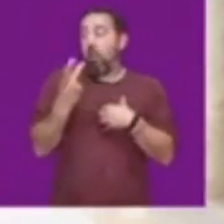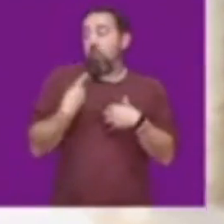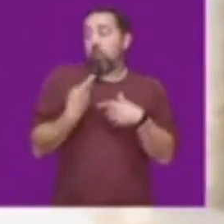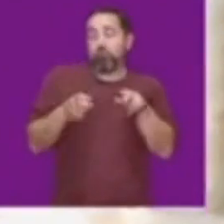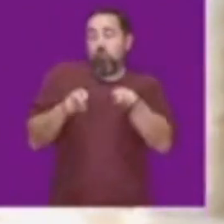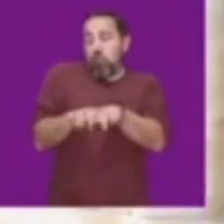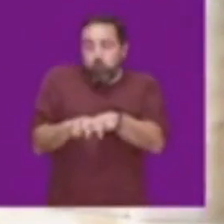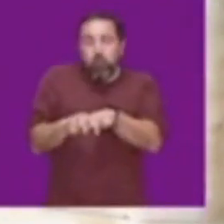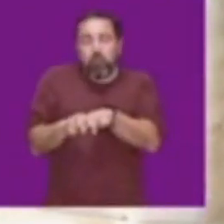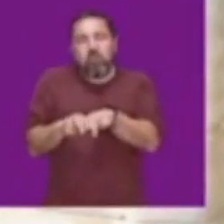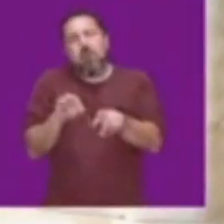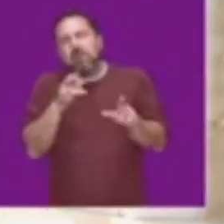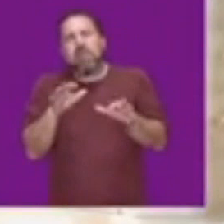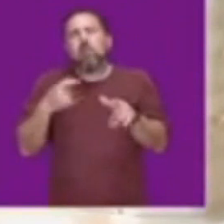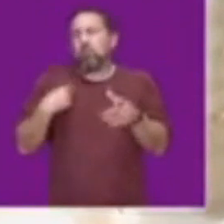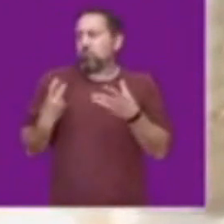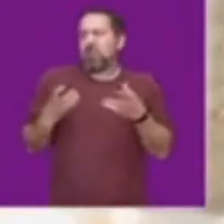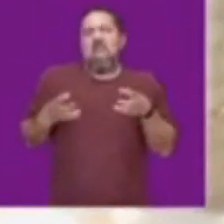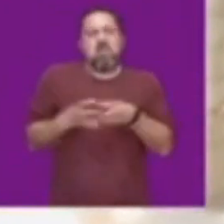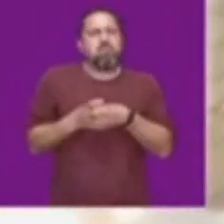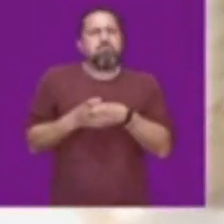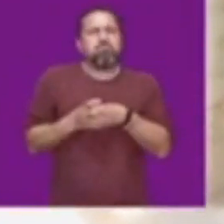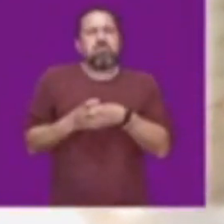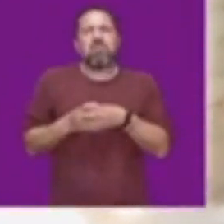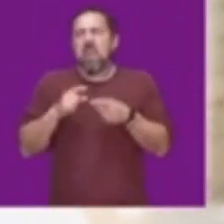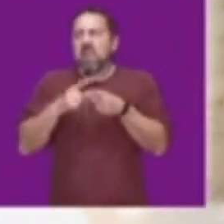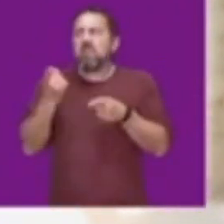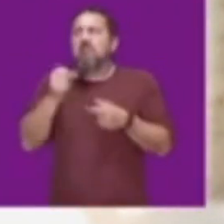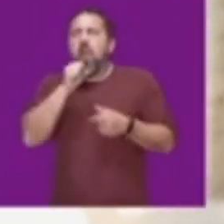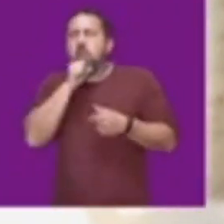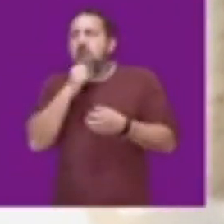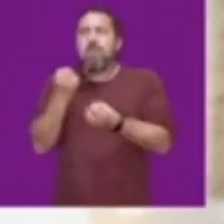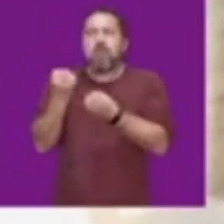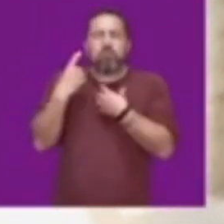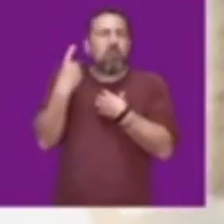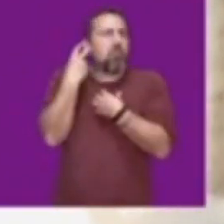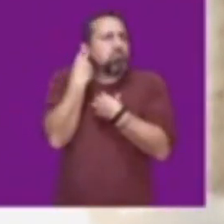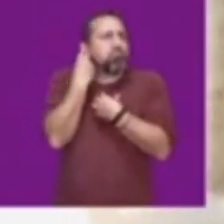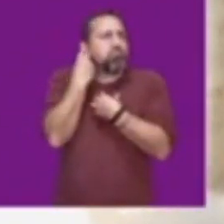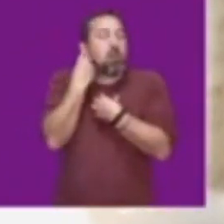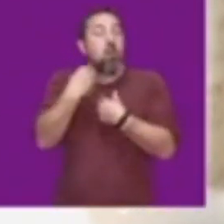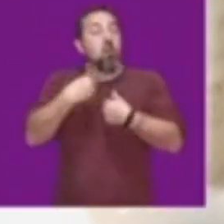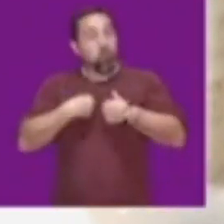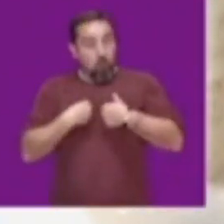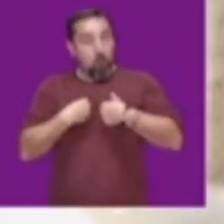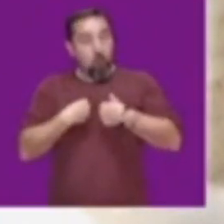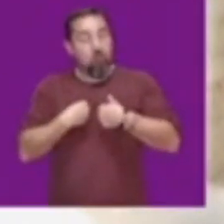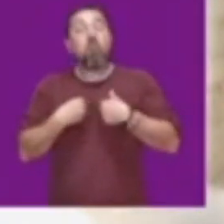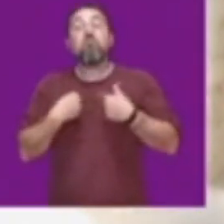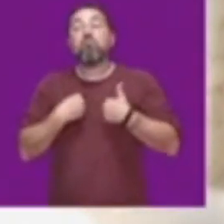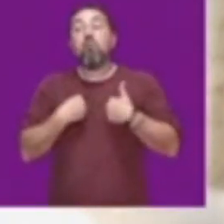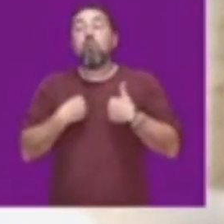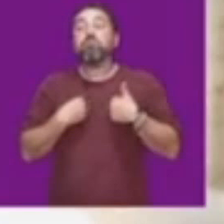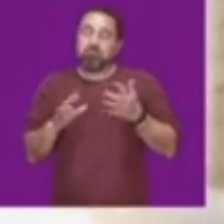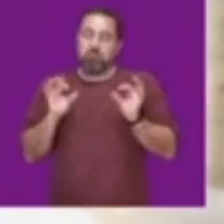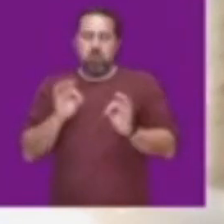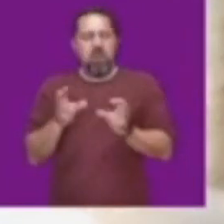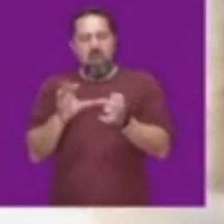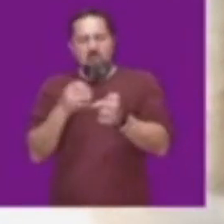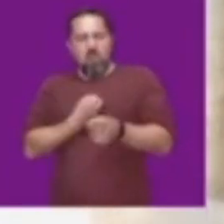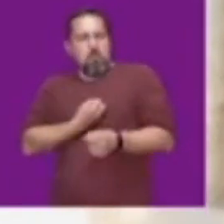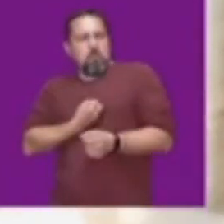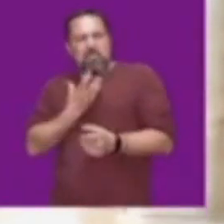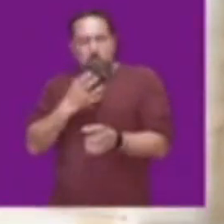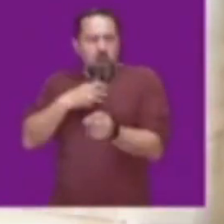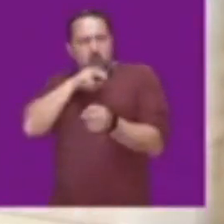al abuelo y formaremos todo un equipo. Él irá diciéndome lo que pasa al oído. Y yo lo contaré